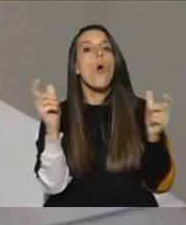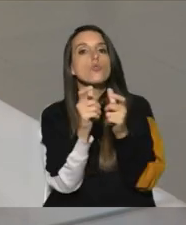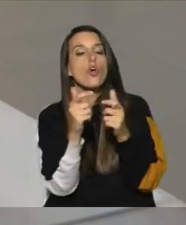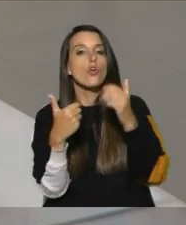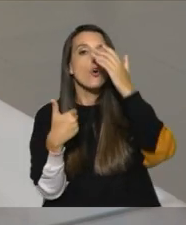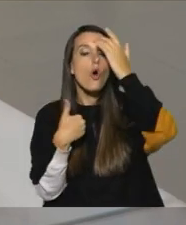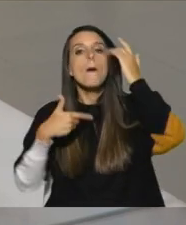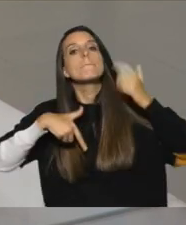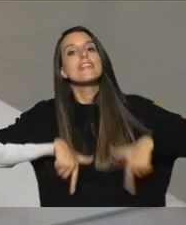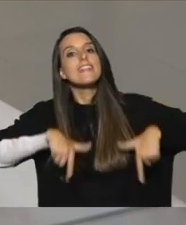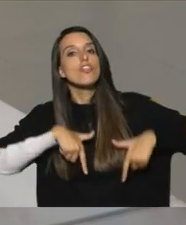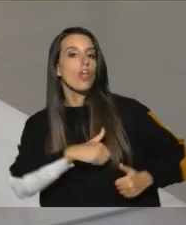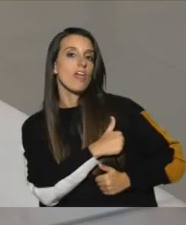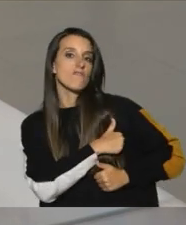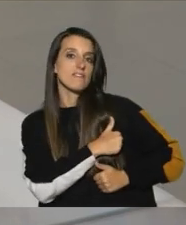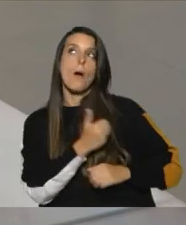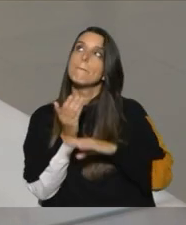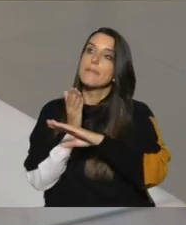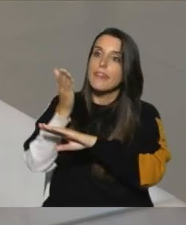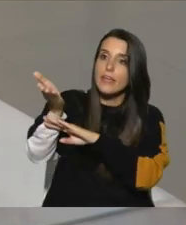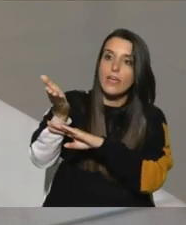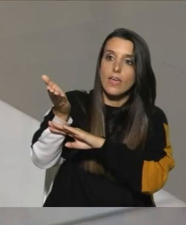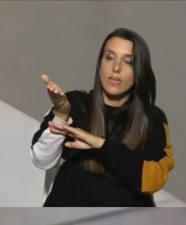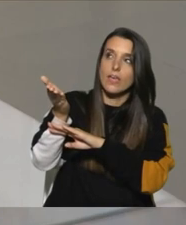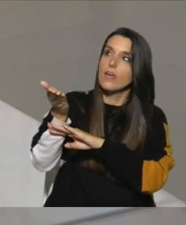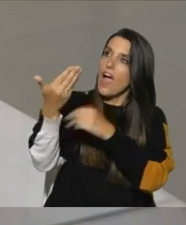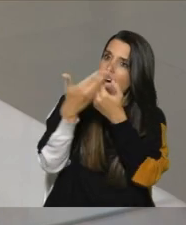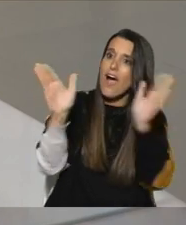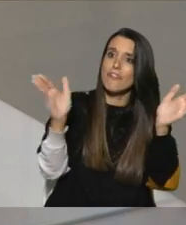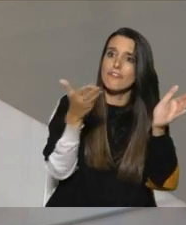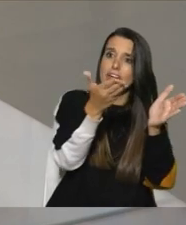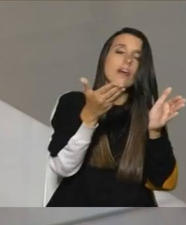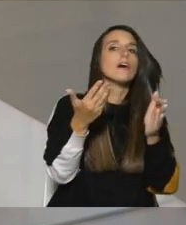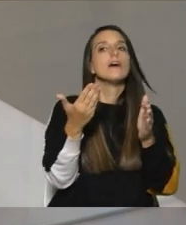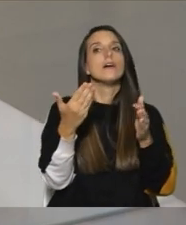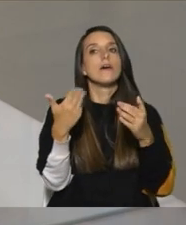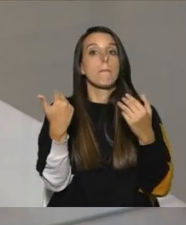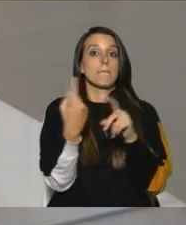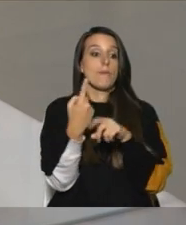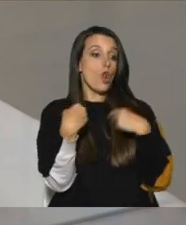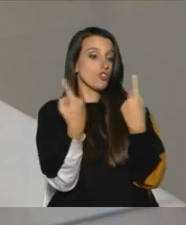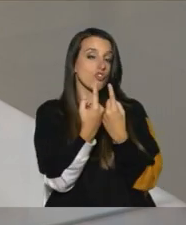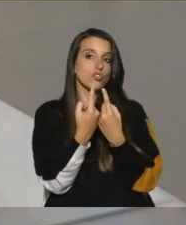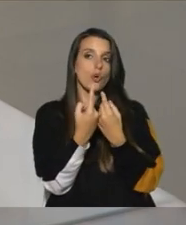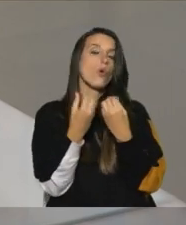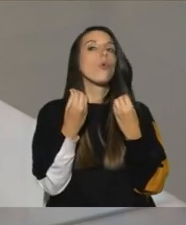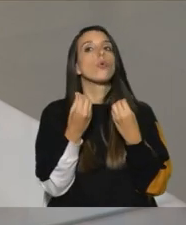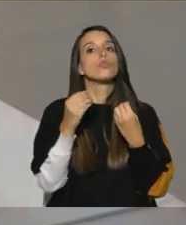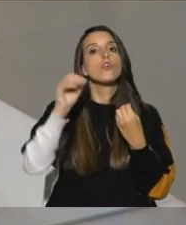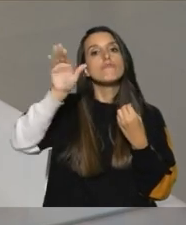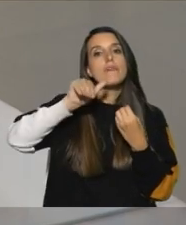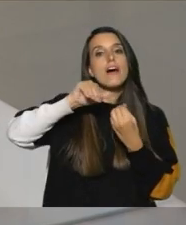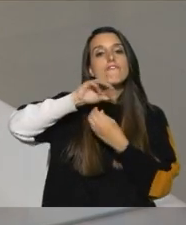con el ministro de Defensa. Le solicitamos justamente la apertura, primero a nosotros mismos, donde íbamos a citar justamente a